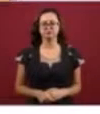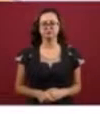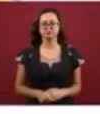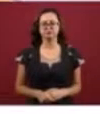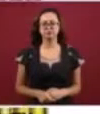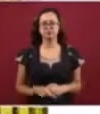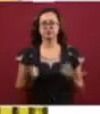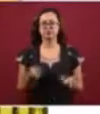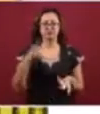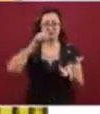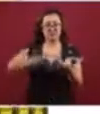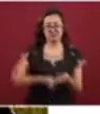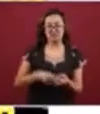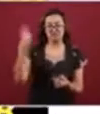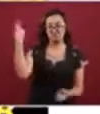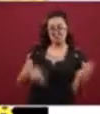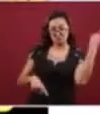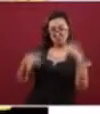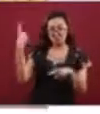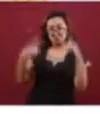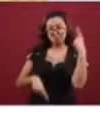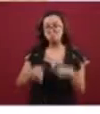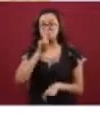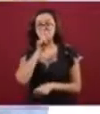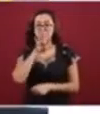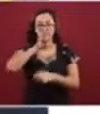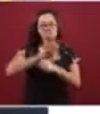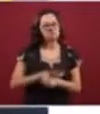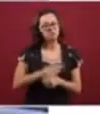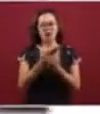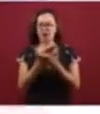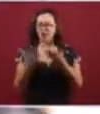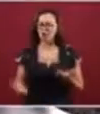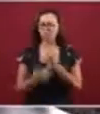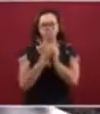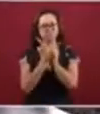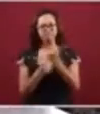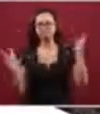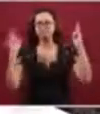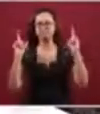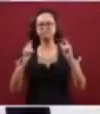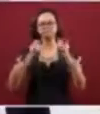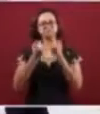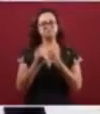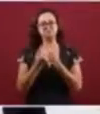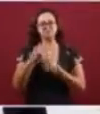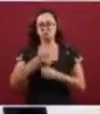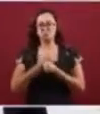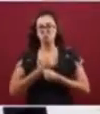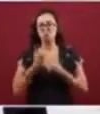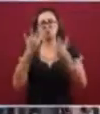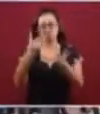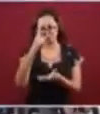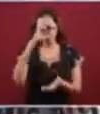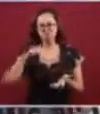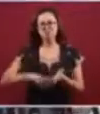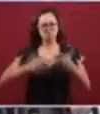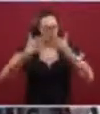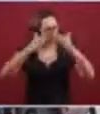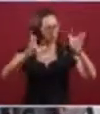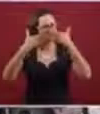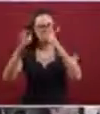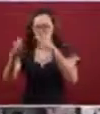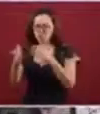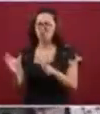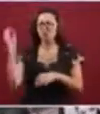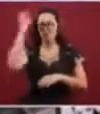Nunca más una agencia oficialista. En la nueva Notimex no hay censura. Creemos en la pluralidad y la apertura, donde todas las